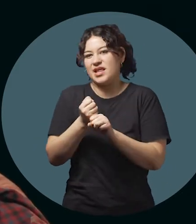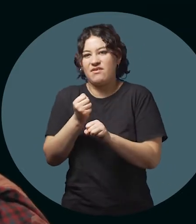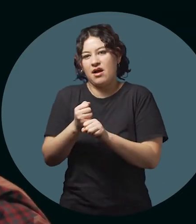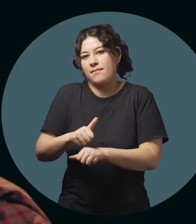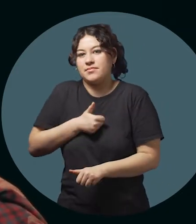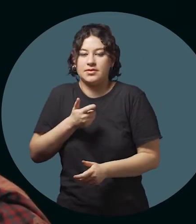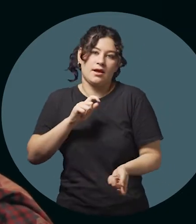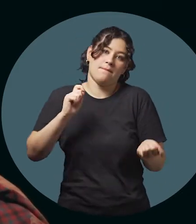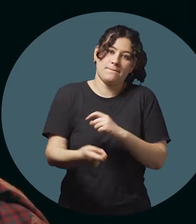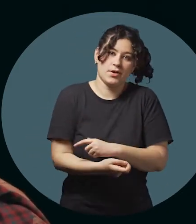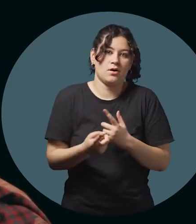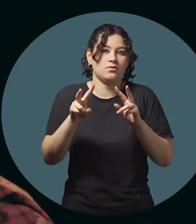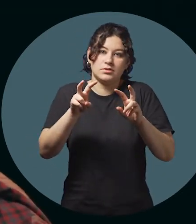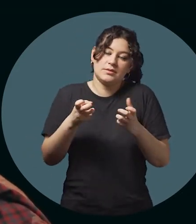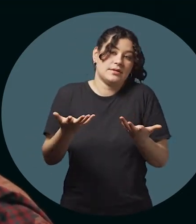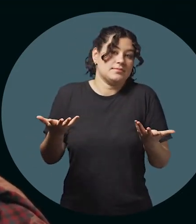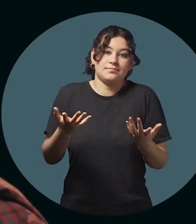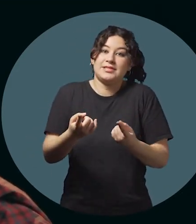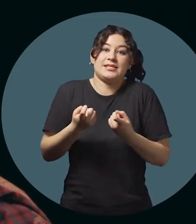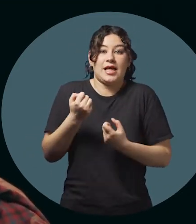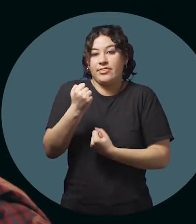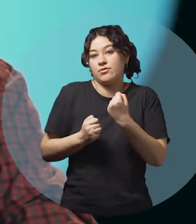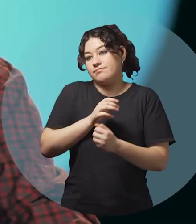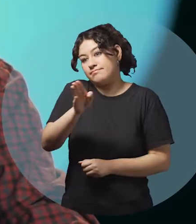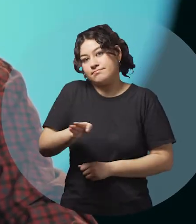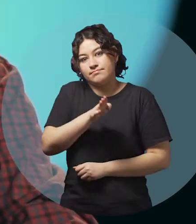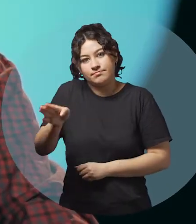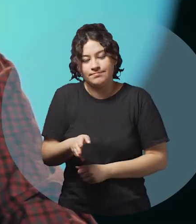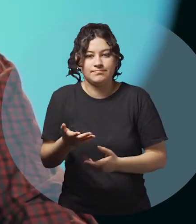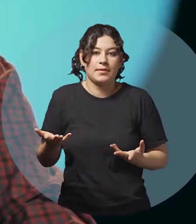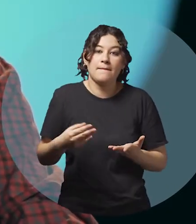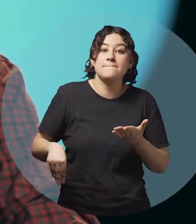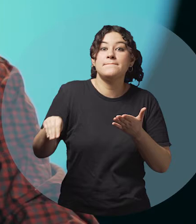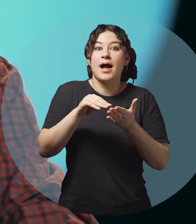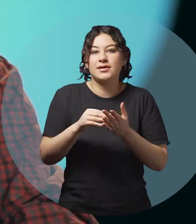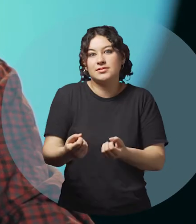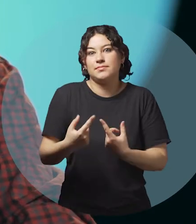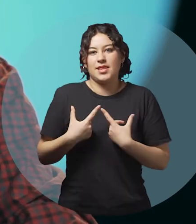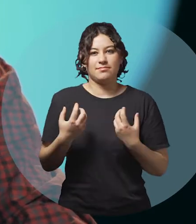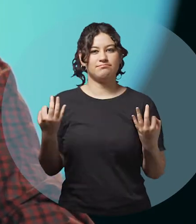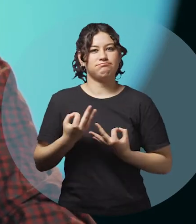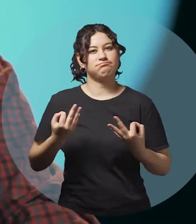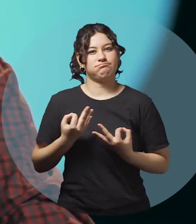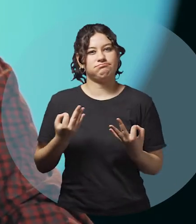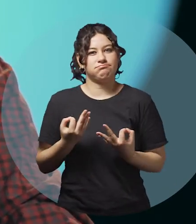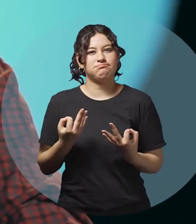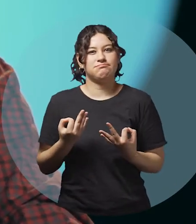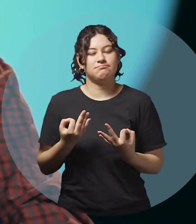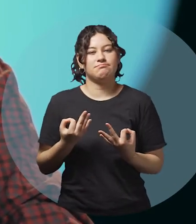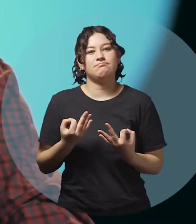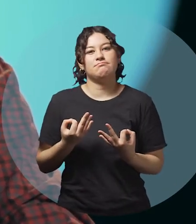poco en el laboratorio, pasa a ser algo más necesario. Todo eso también me generó cierta seguridad.